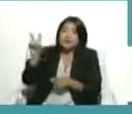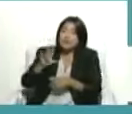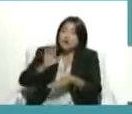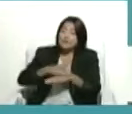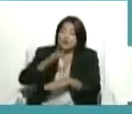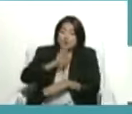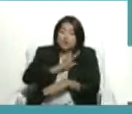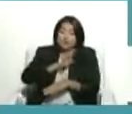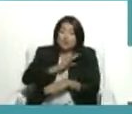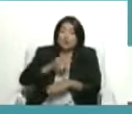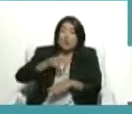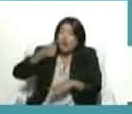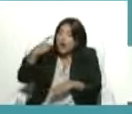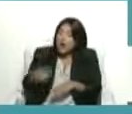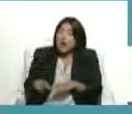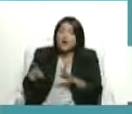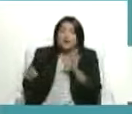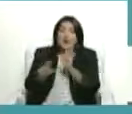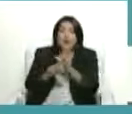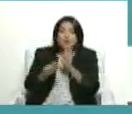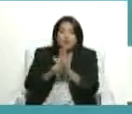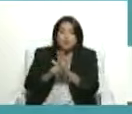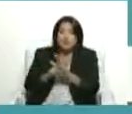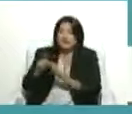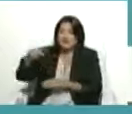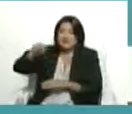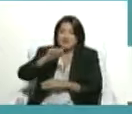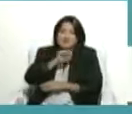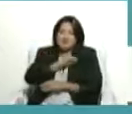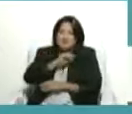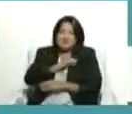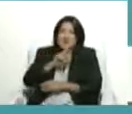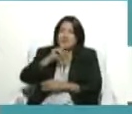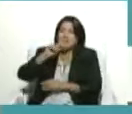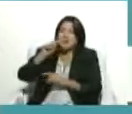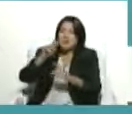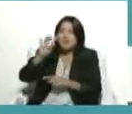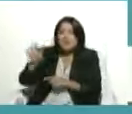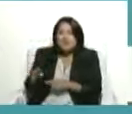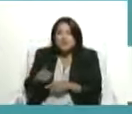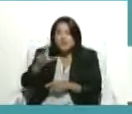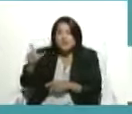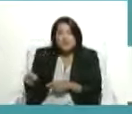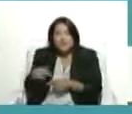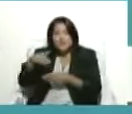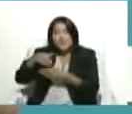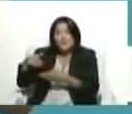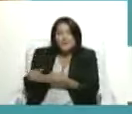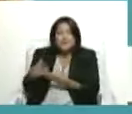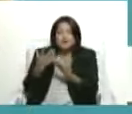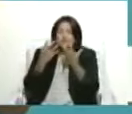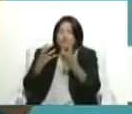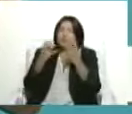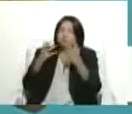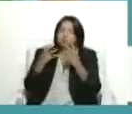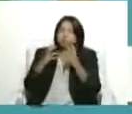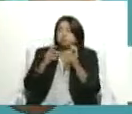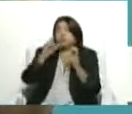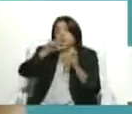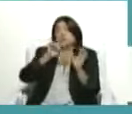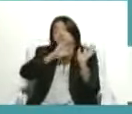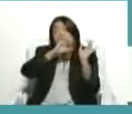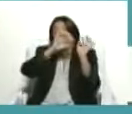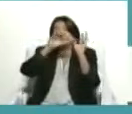con nuestras instituciones. Le tienen mucho miedo al referéndum y a la voz que se va a expresar el 3 de diciembre, la contundencia,